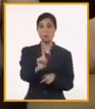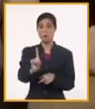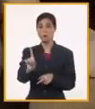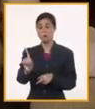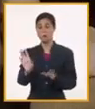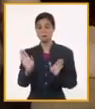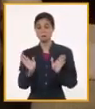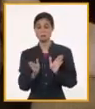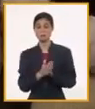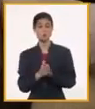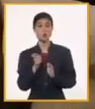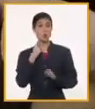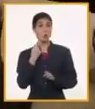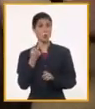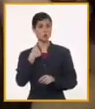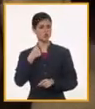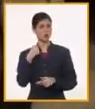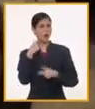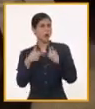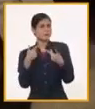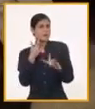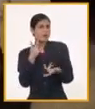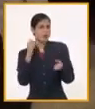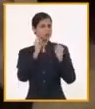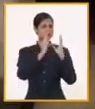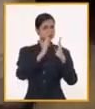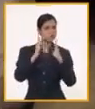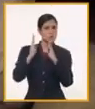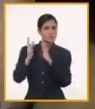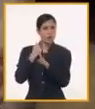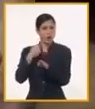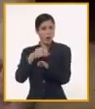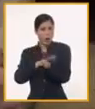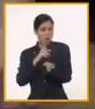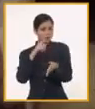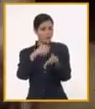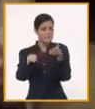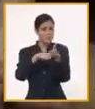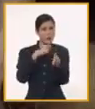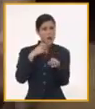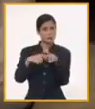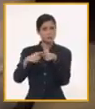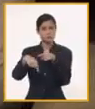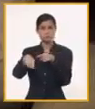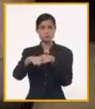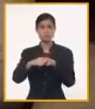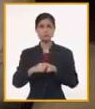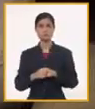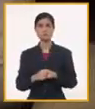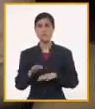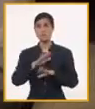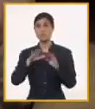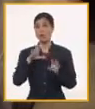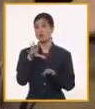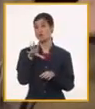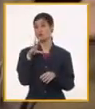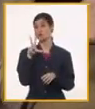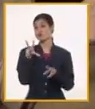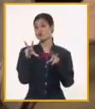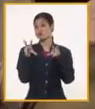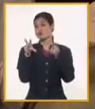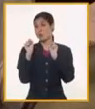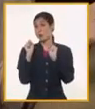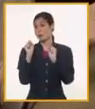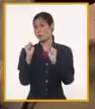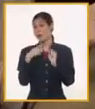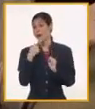tipo de medidas, porque en la medida que los médicos del servicio social, los nuevos, que se estableció, que eran pocos en aquella